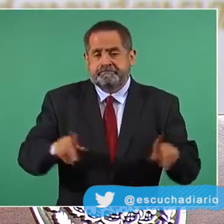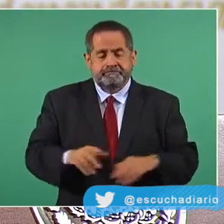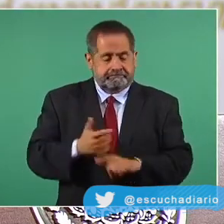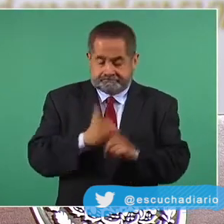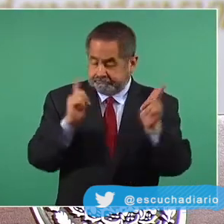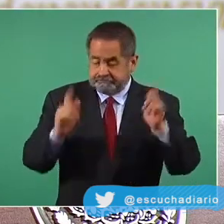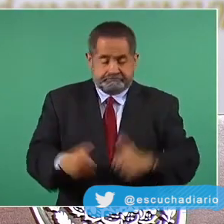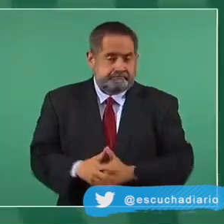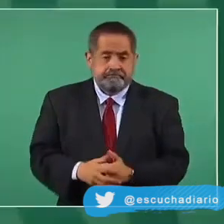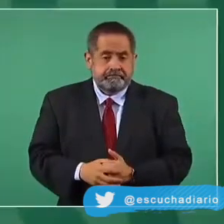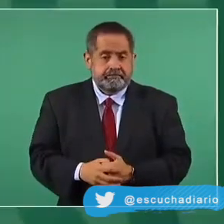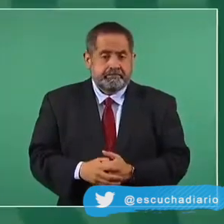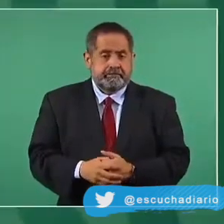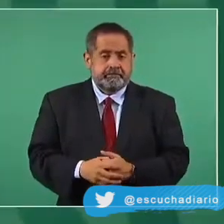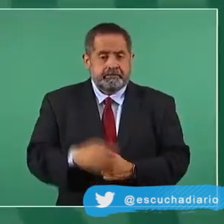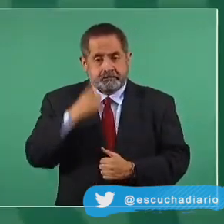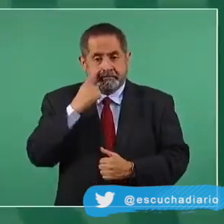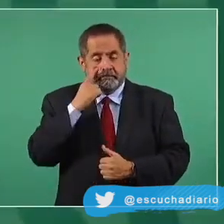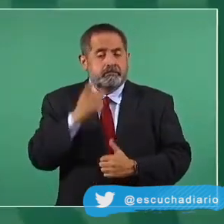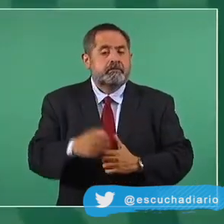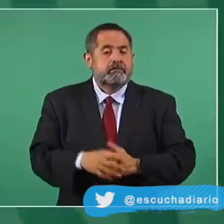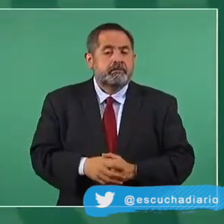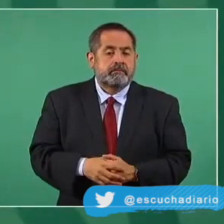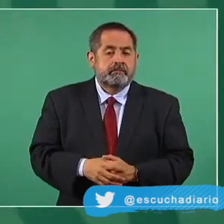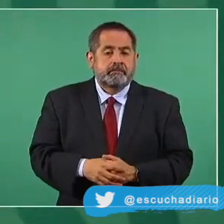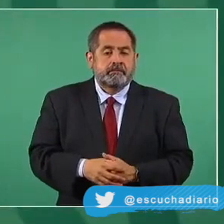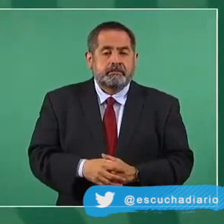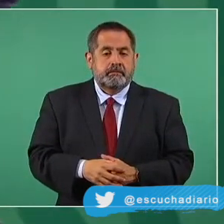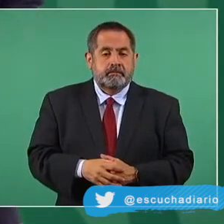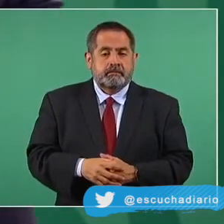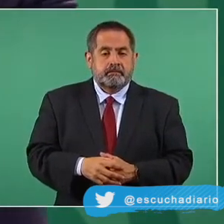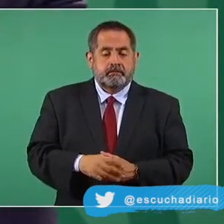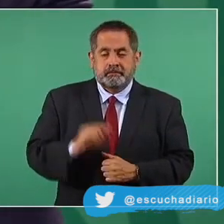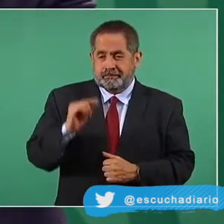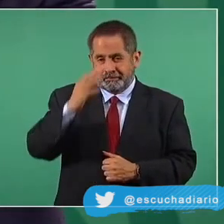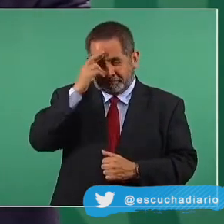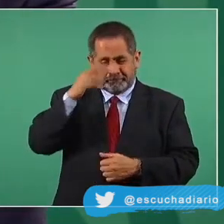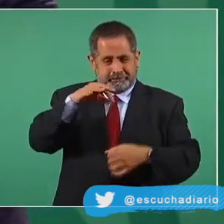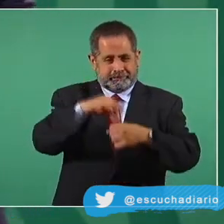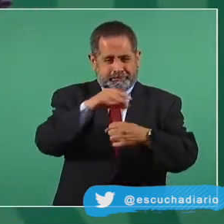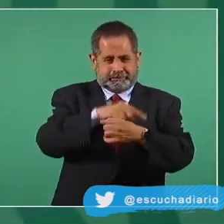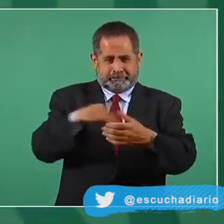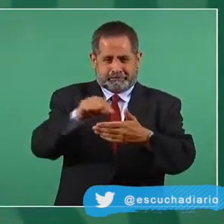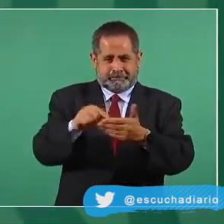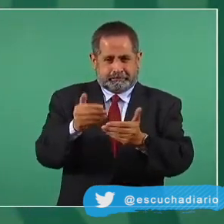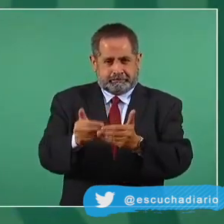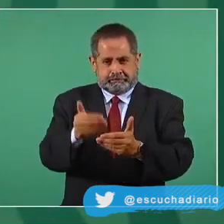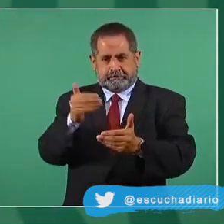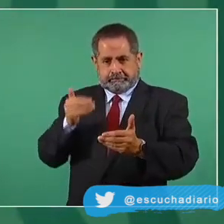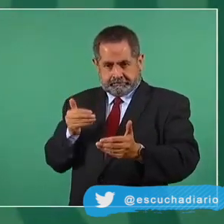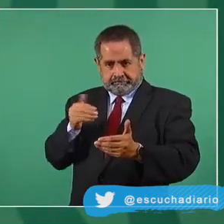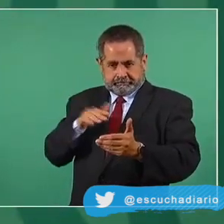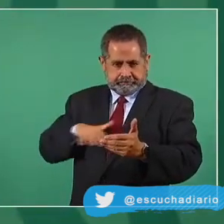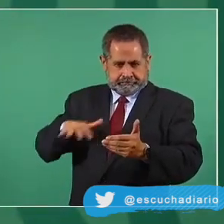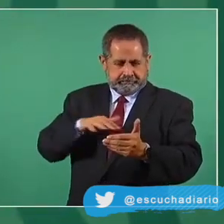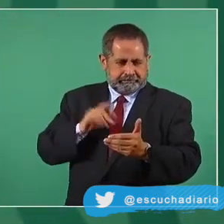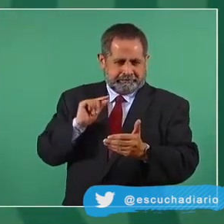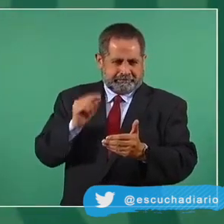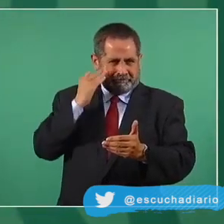Aquí, fíjense, cuando estaba la víspera de las elecciones,